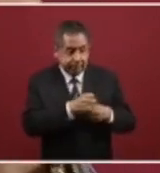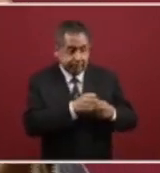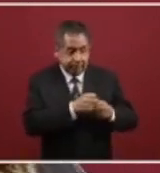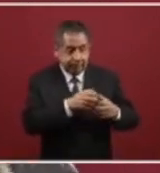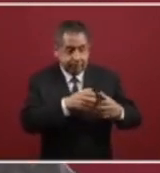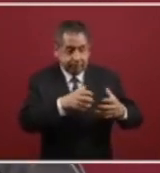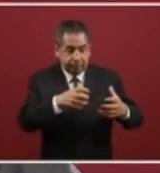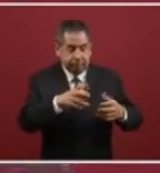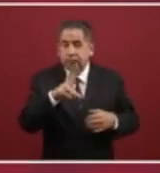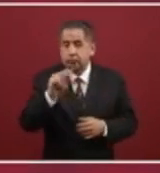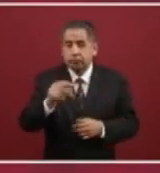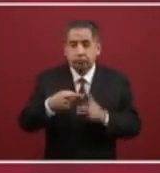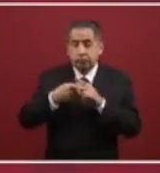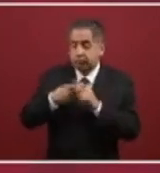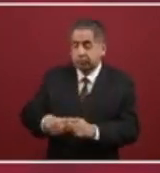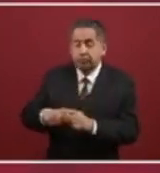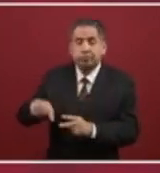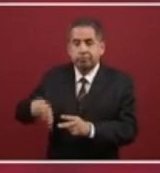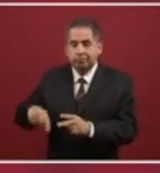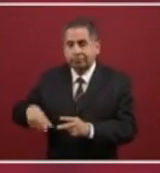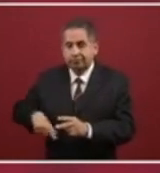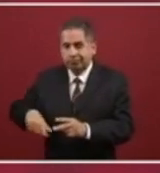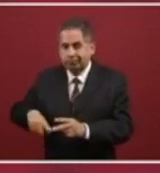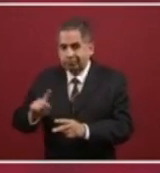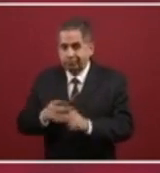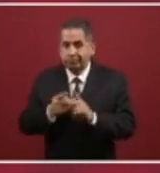siendo, todo el 18 se empezó a notar.